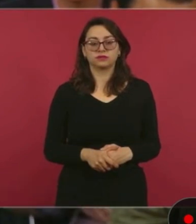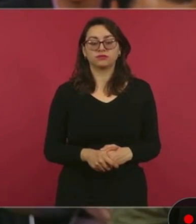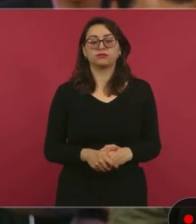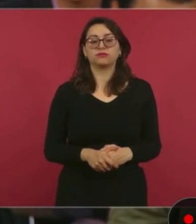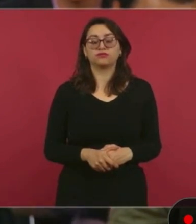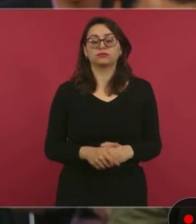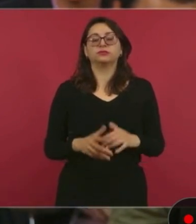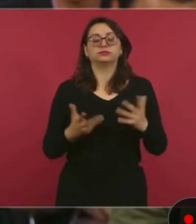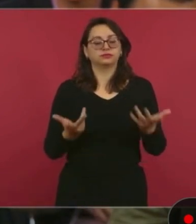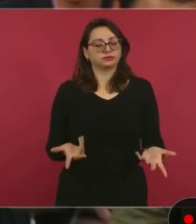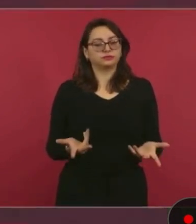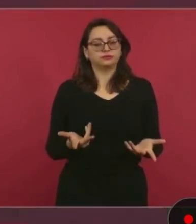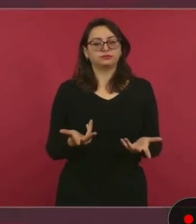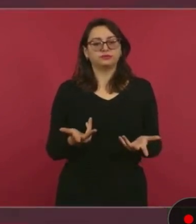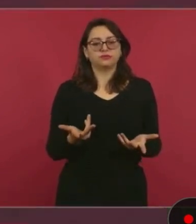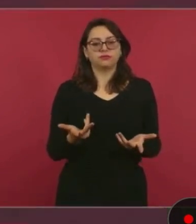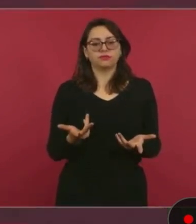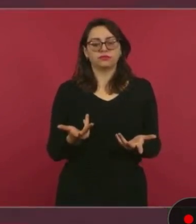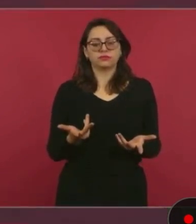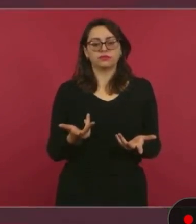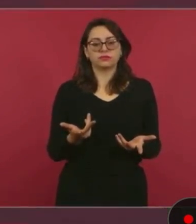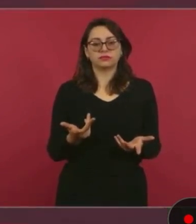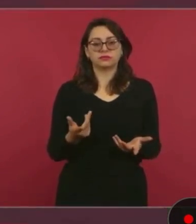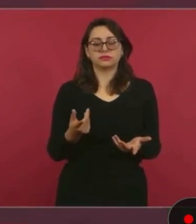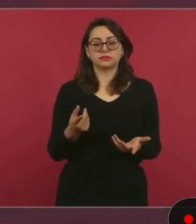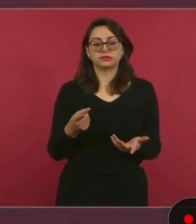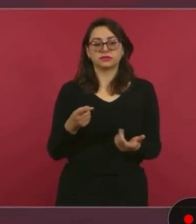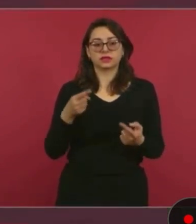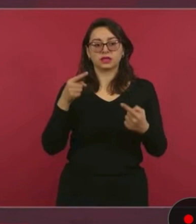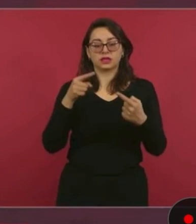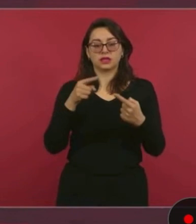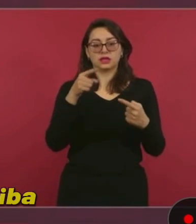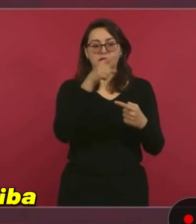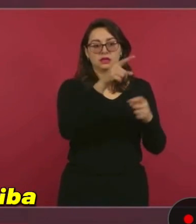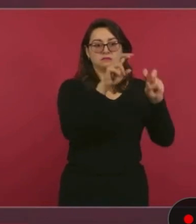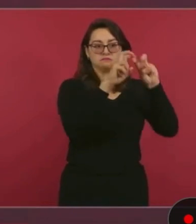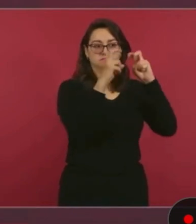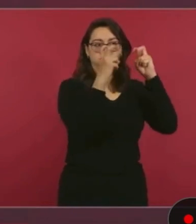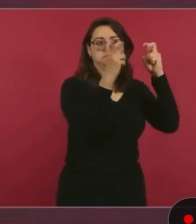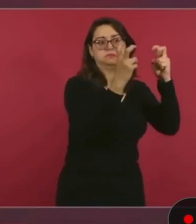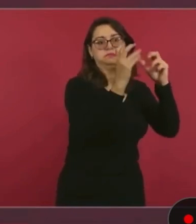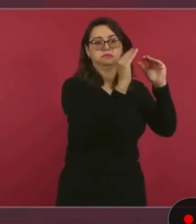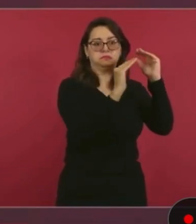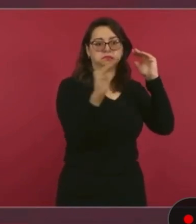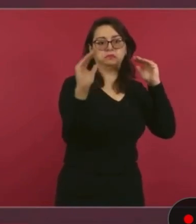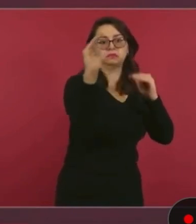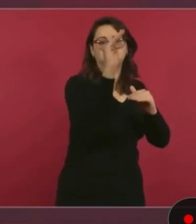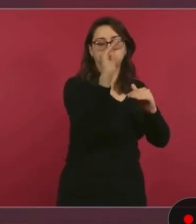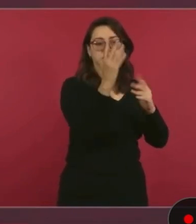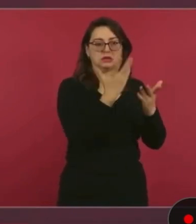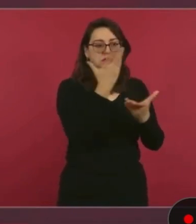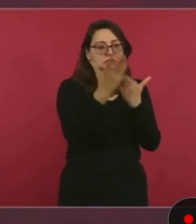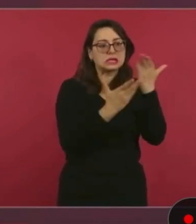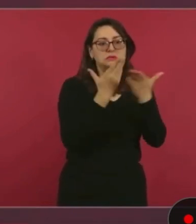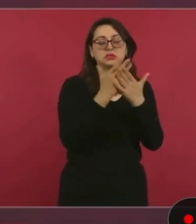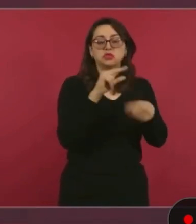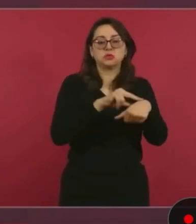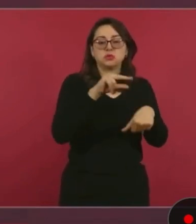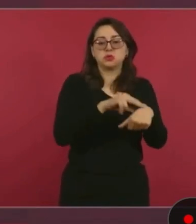salarios, o sea, el servicio médico especial para los de arriba, que busquen en los